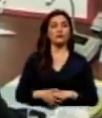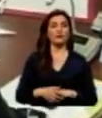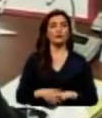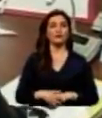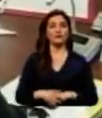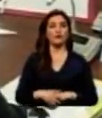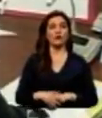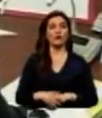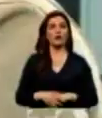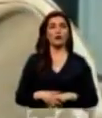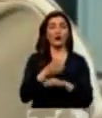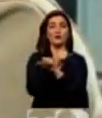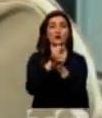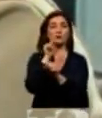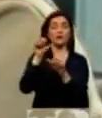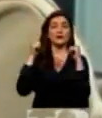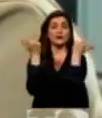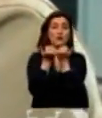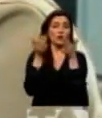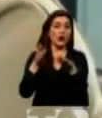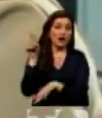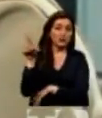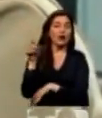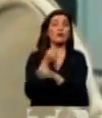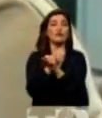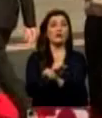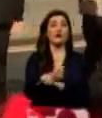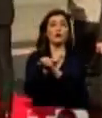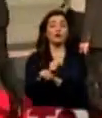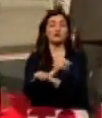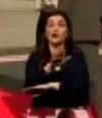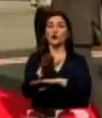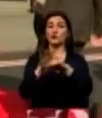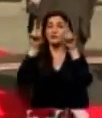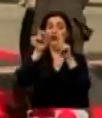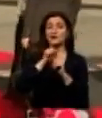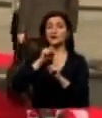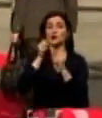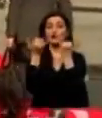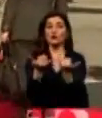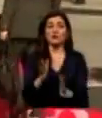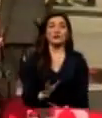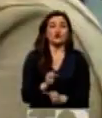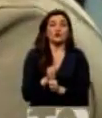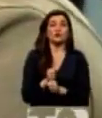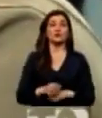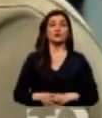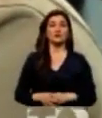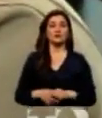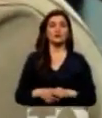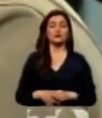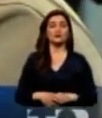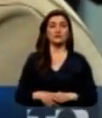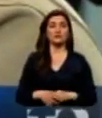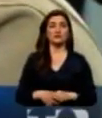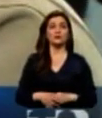sí defendió el cuerpo legal fue la asambleísta Doris Solís, que argumentó que se trata de un sistema moderno de seguridad. De lo que se trata